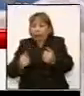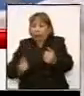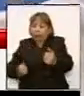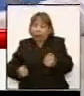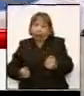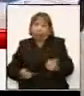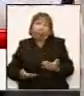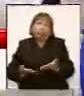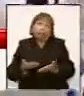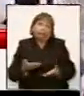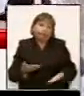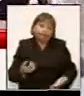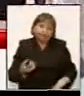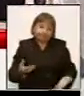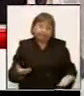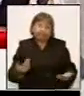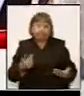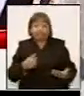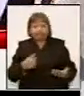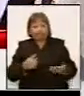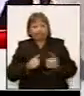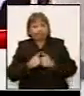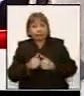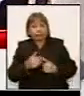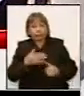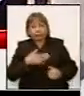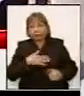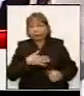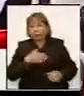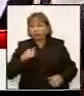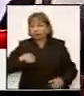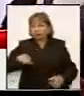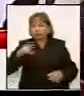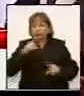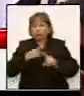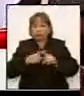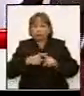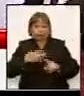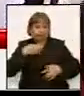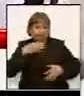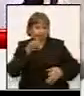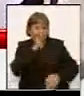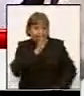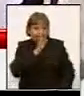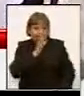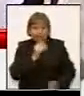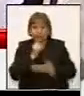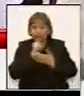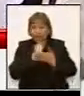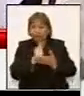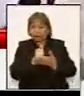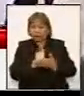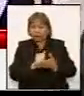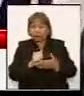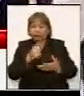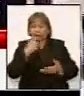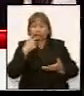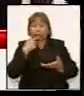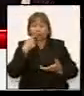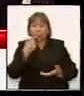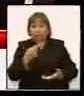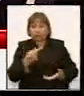región de Pasco. Ahora por eso he salido muy... Como exalcalde he salido muy enfático para ayudarlos a ellos para que puedan,